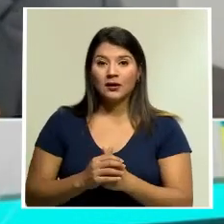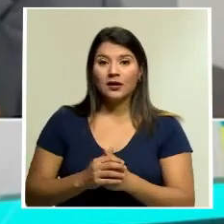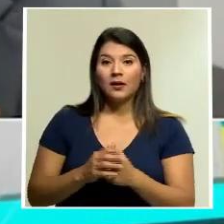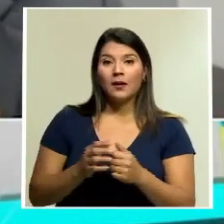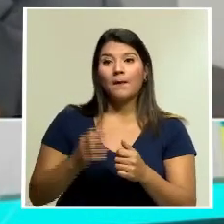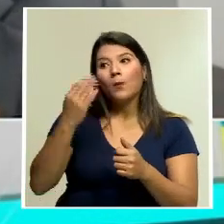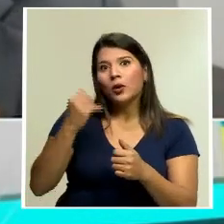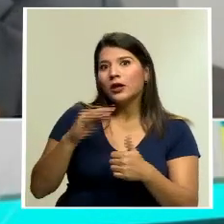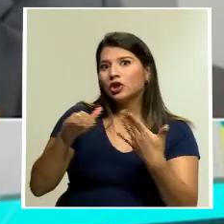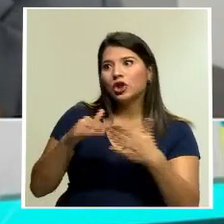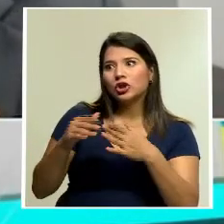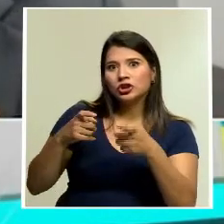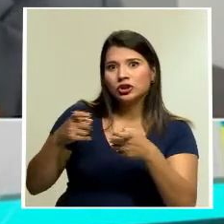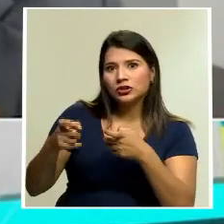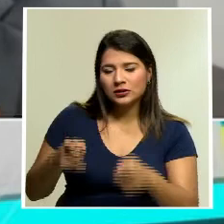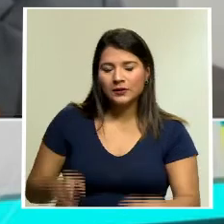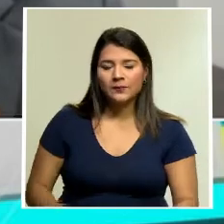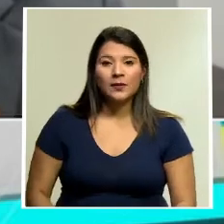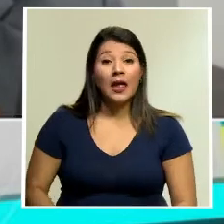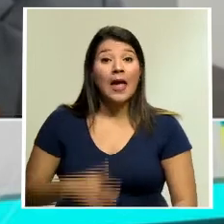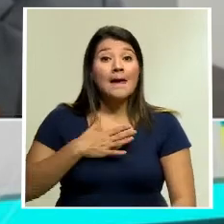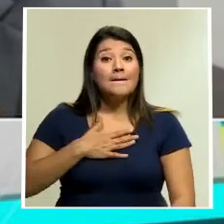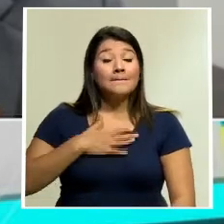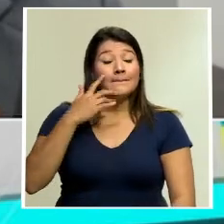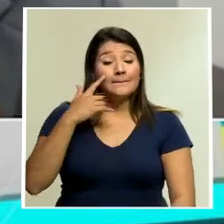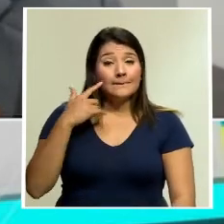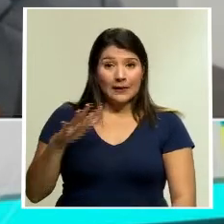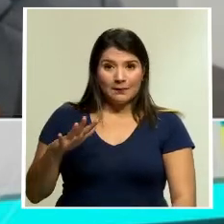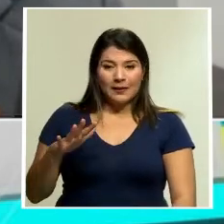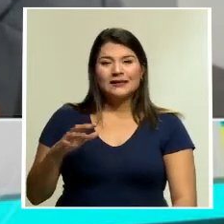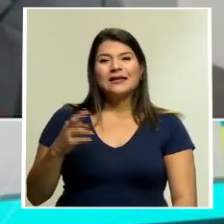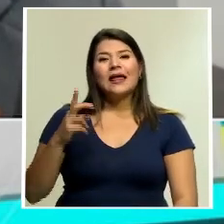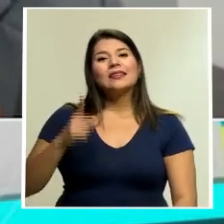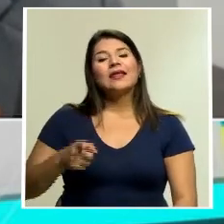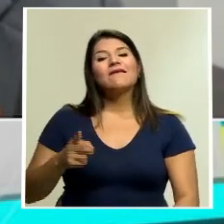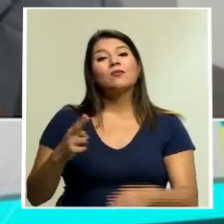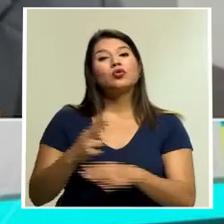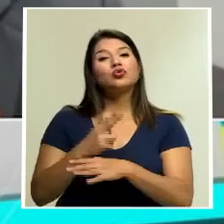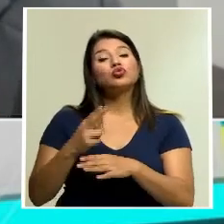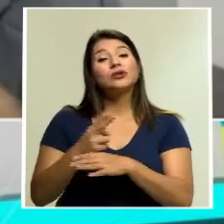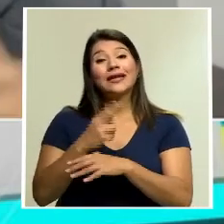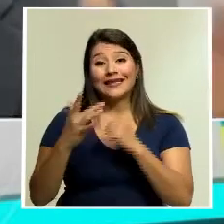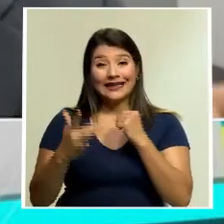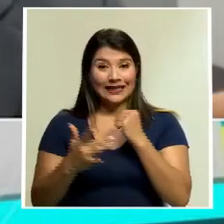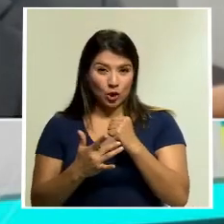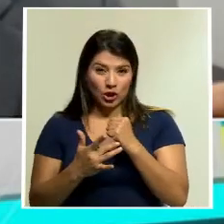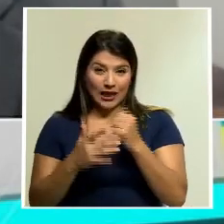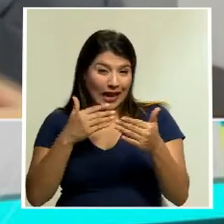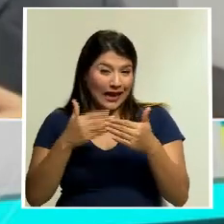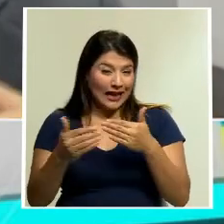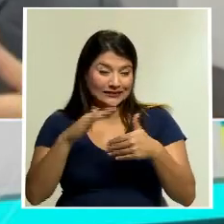control que tenemos que tener. Me parece que tenemos que utilizar la tecnología casi en